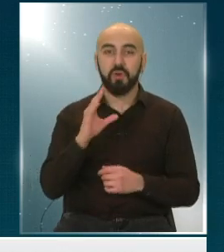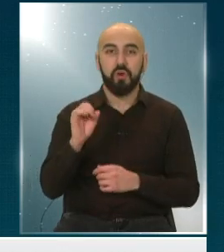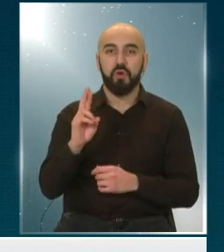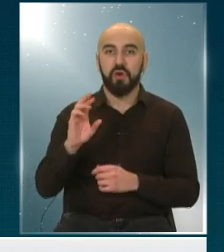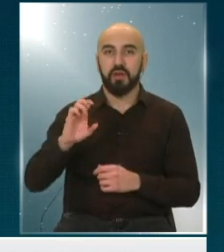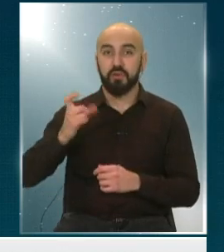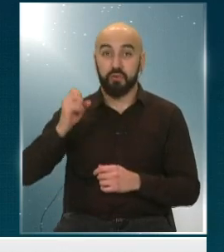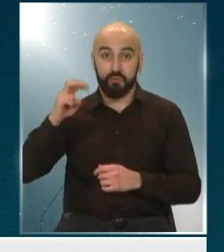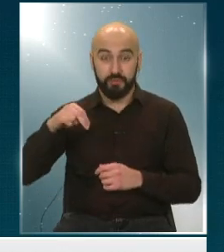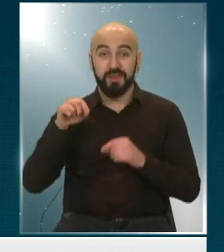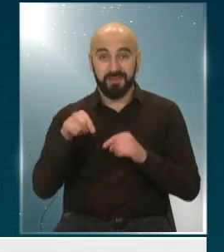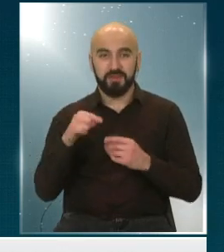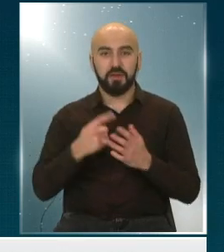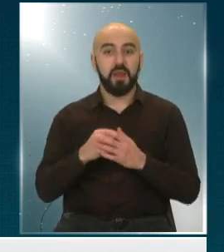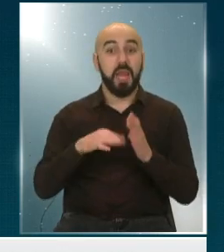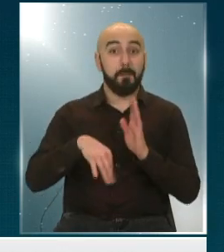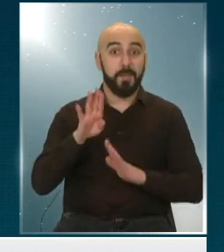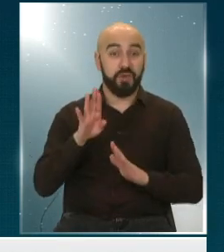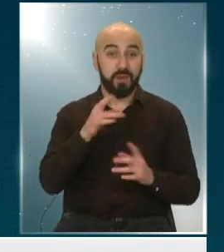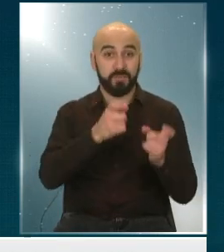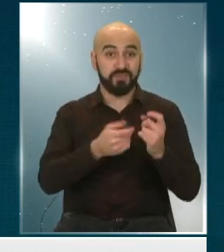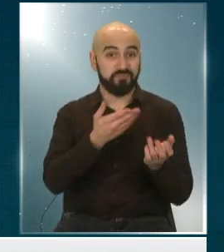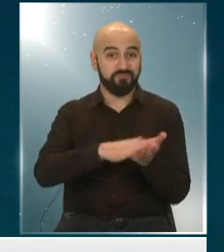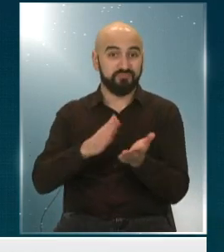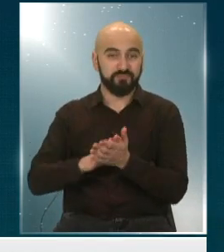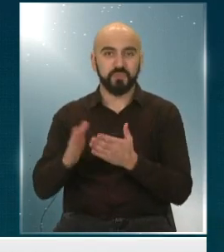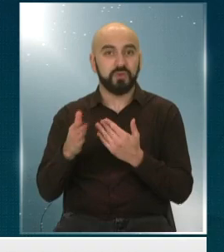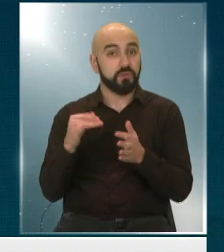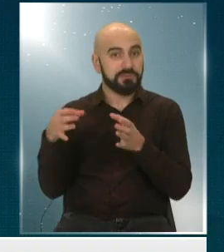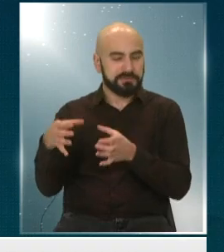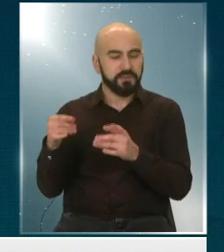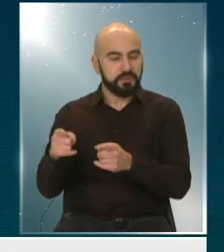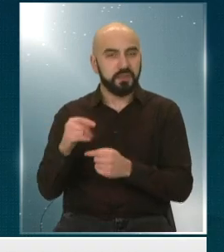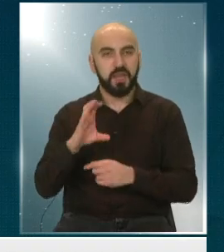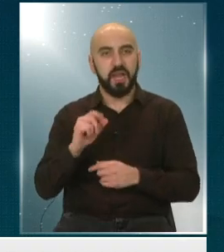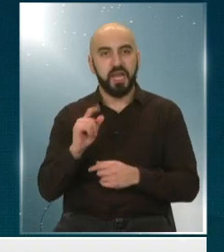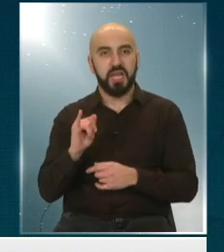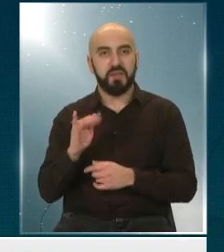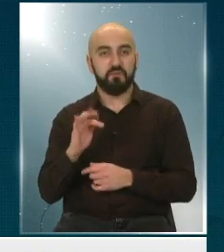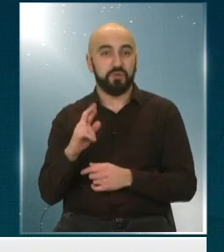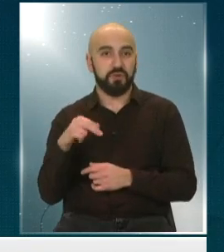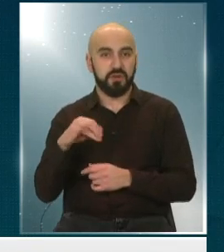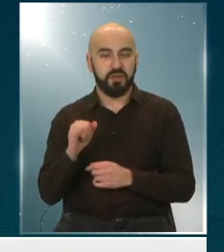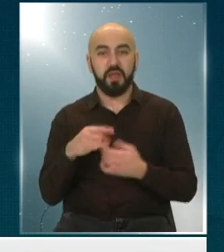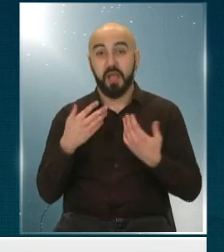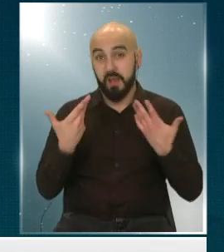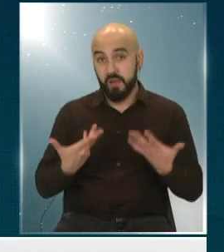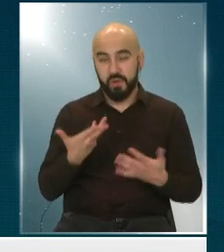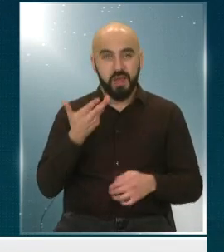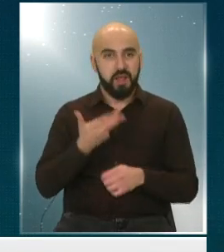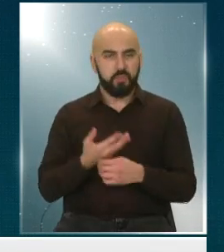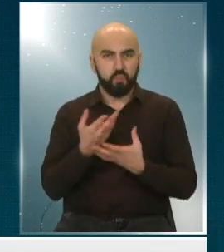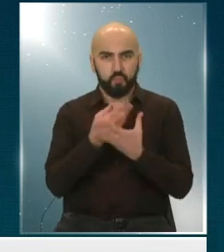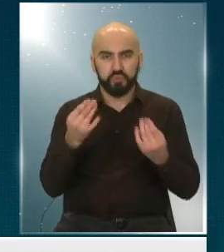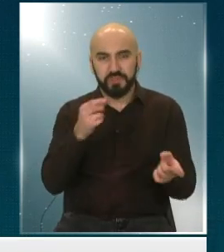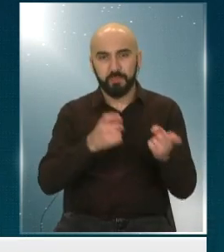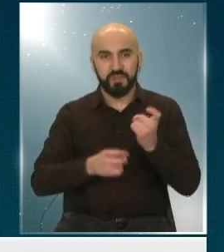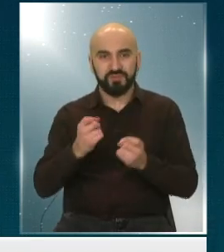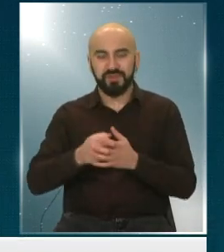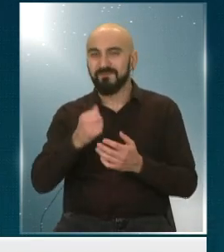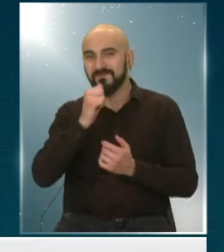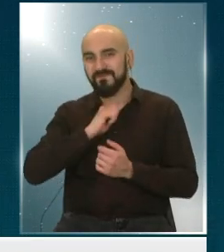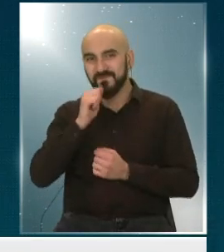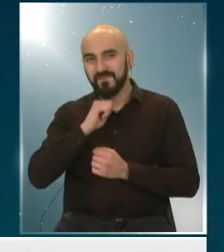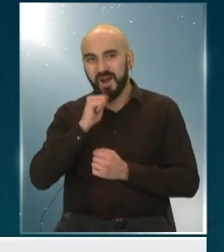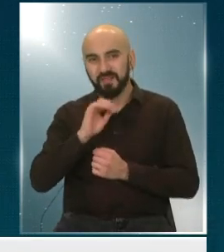los fallecidos se han producido en el estado de California. Y aún hay decenas de personas que no han podido ser